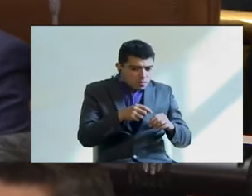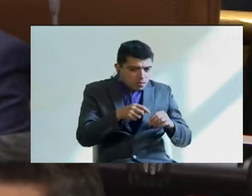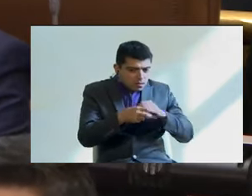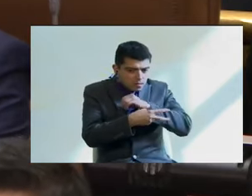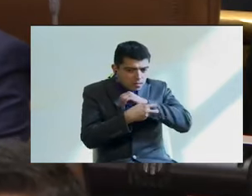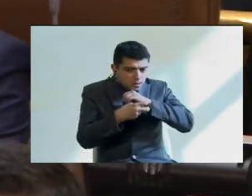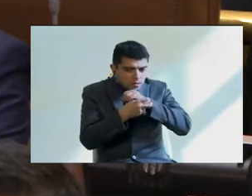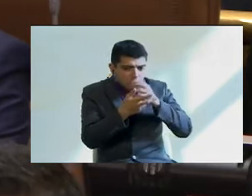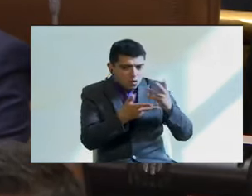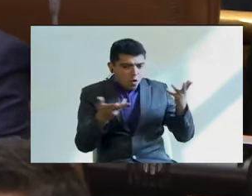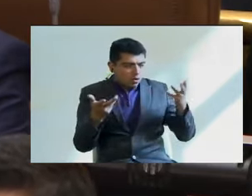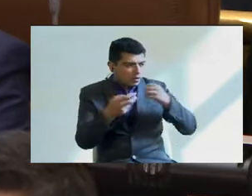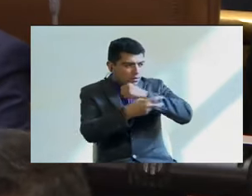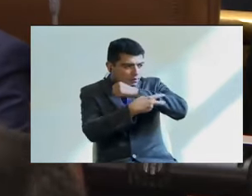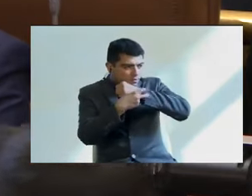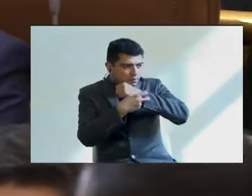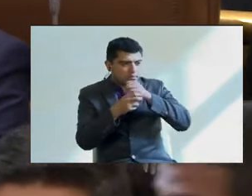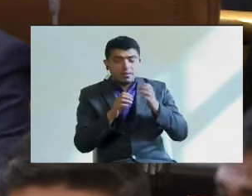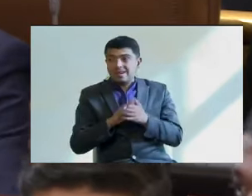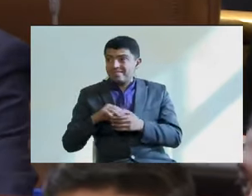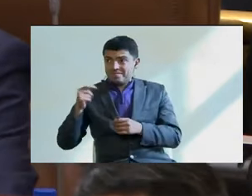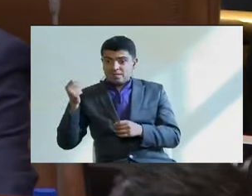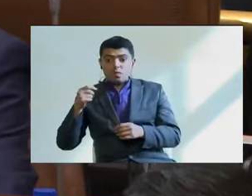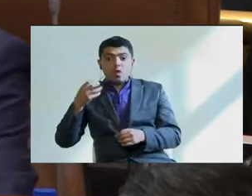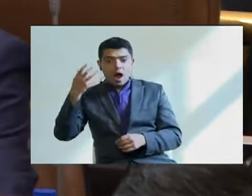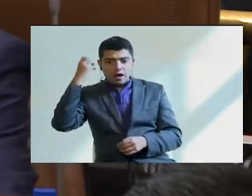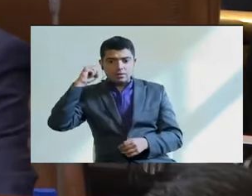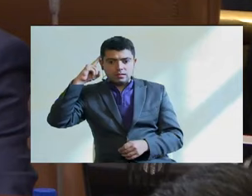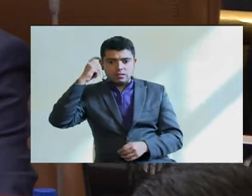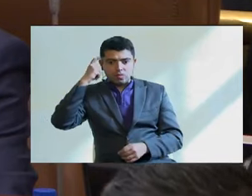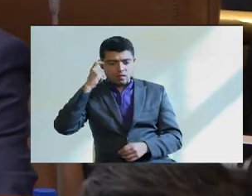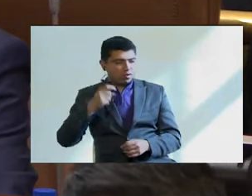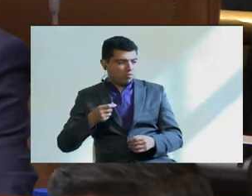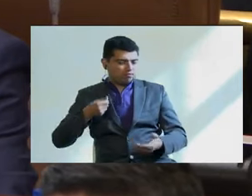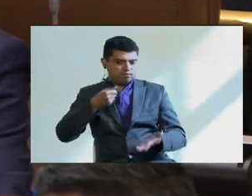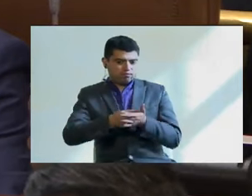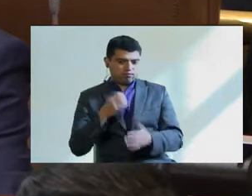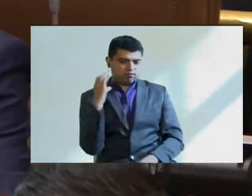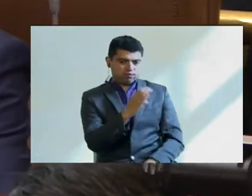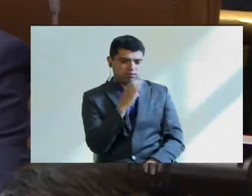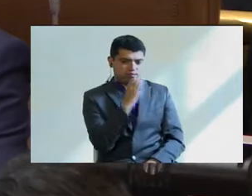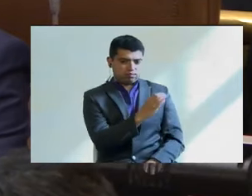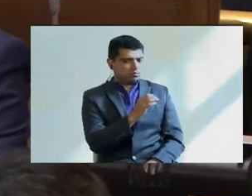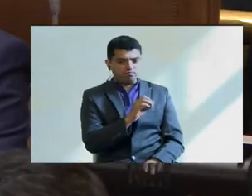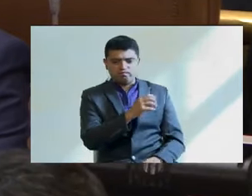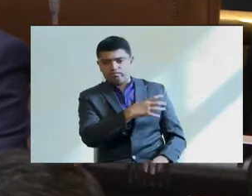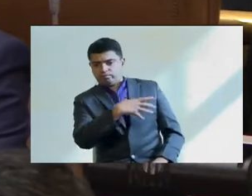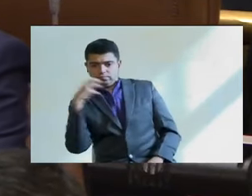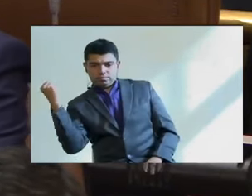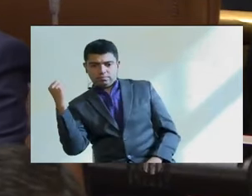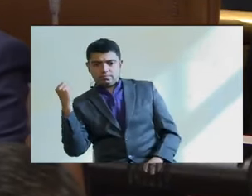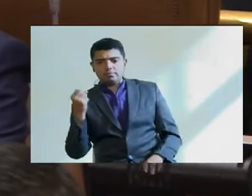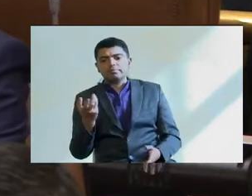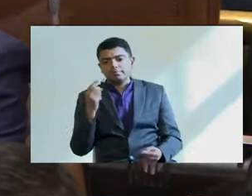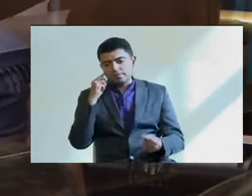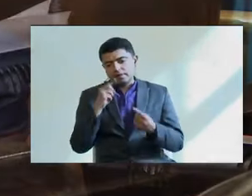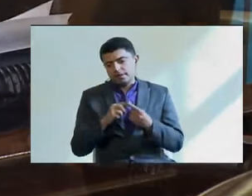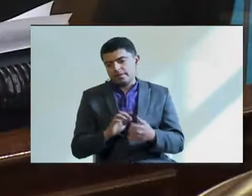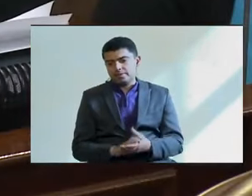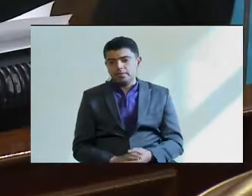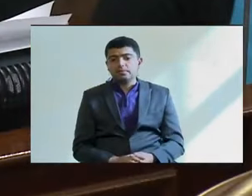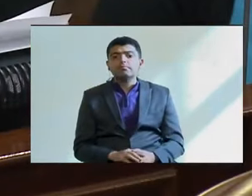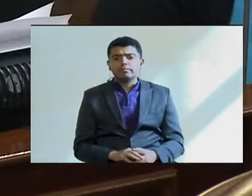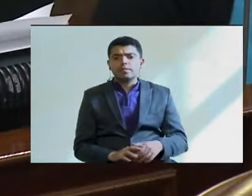que esta reforma cobija eh a los oficiales del nivel ejecutivo de la